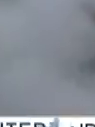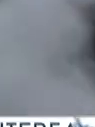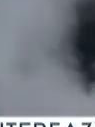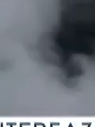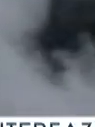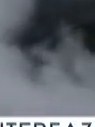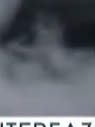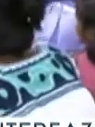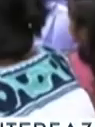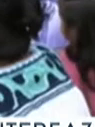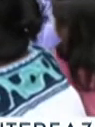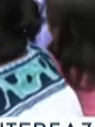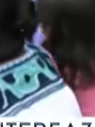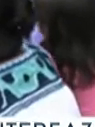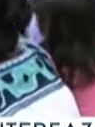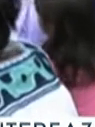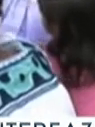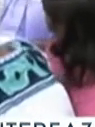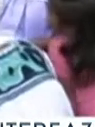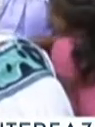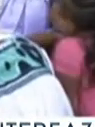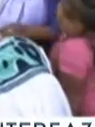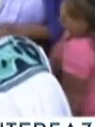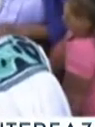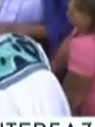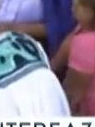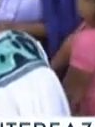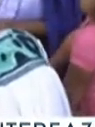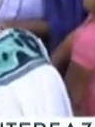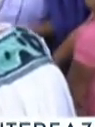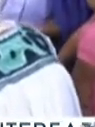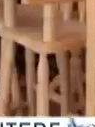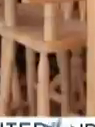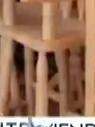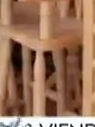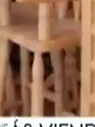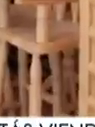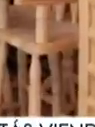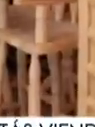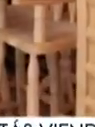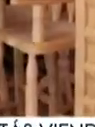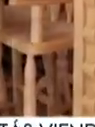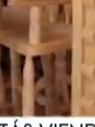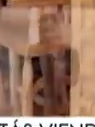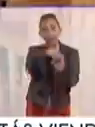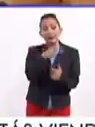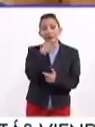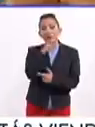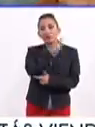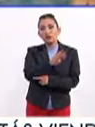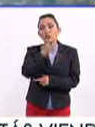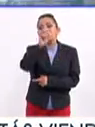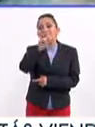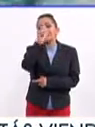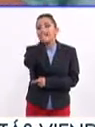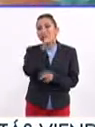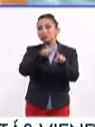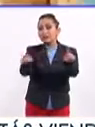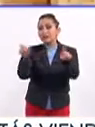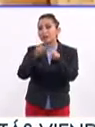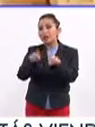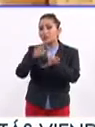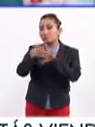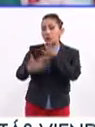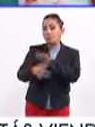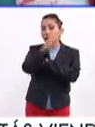En nuestra región región se hablan 420 lenguas y con